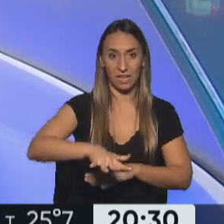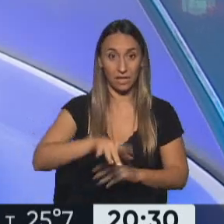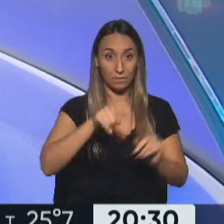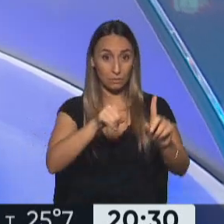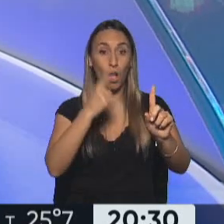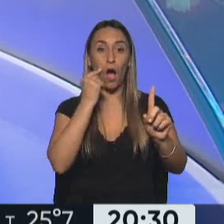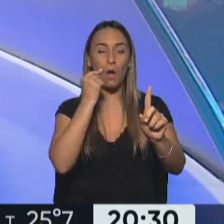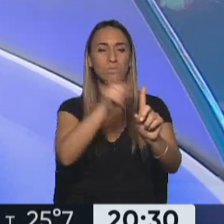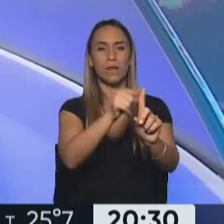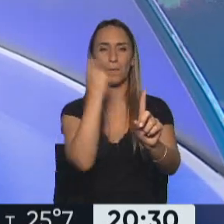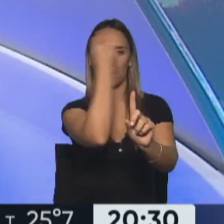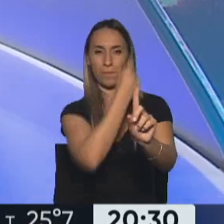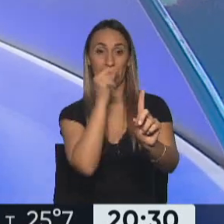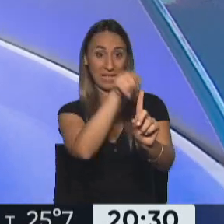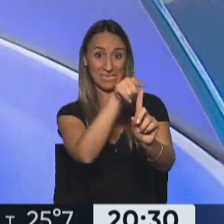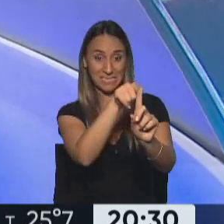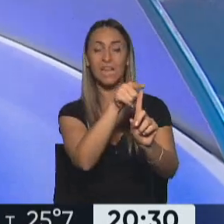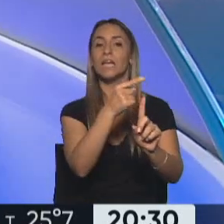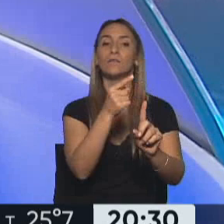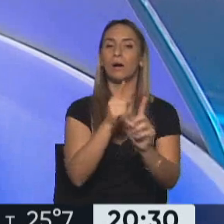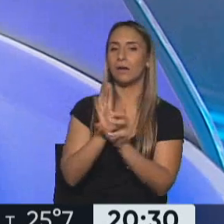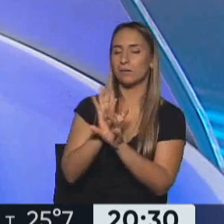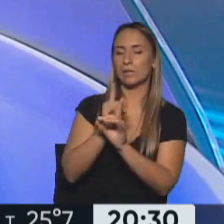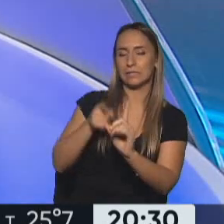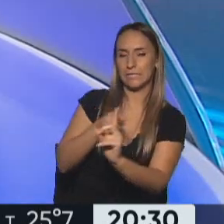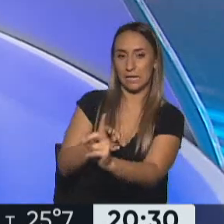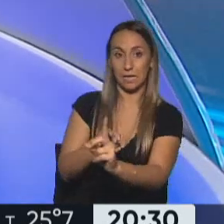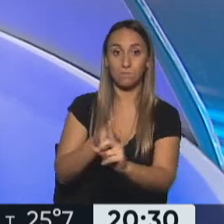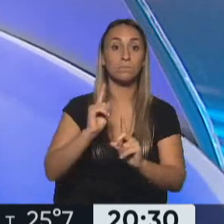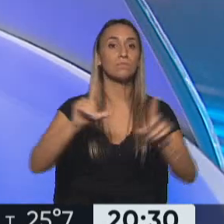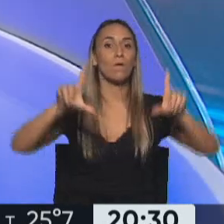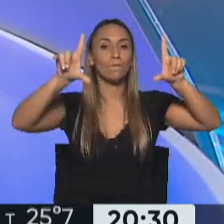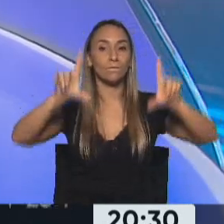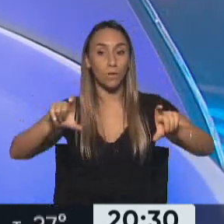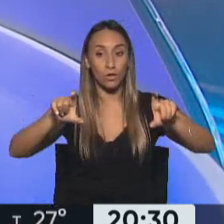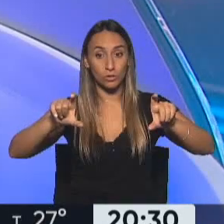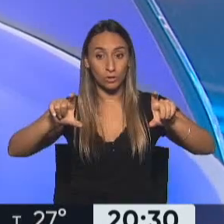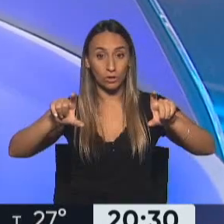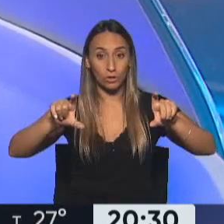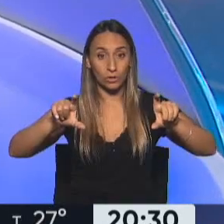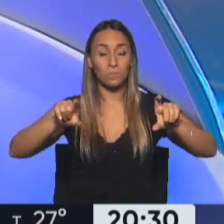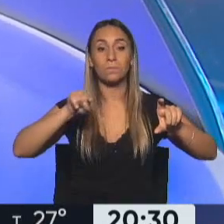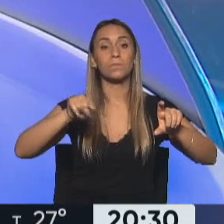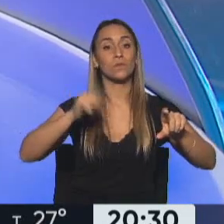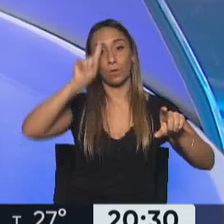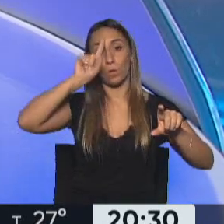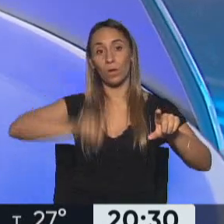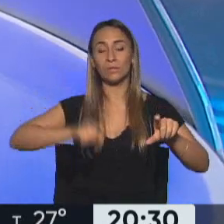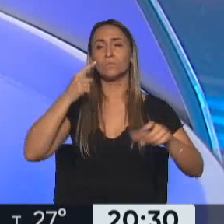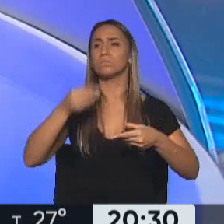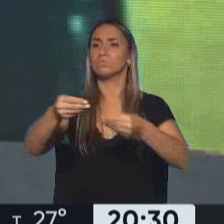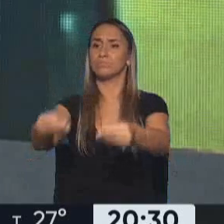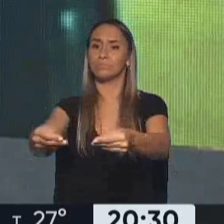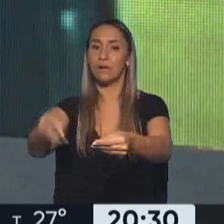es el espía. ¿Que lo estaba siguiendo a Carsoglio? Exactamente. Esa es la foto que presentó hoy el juez Carsoglio ante el juez